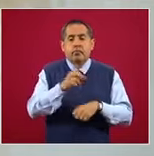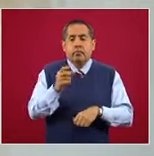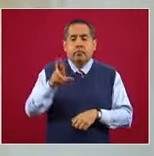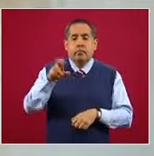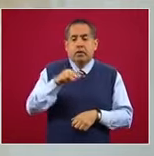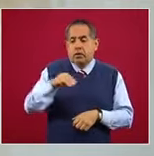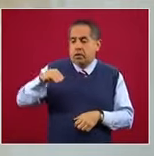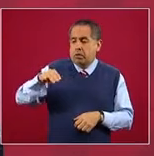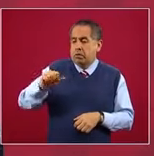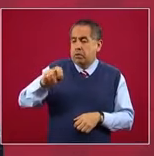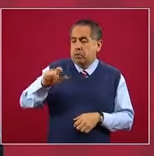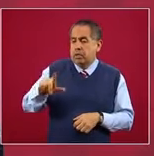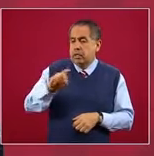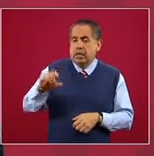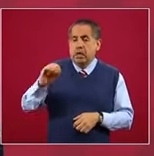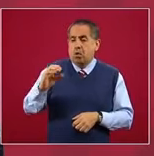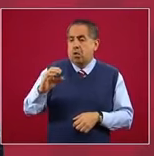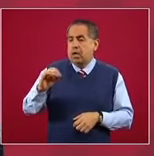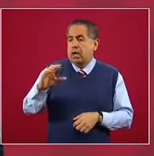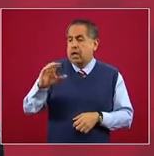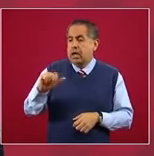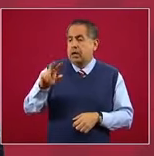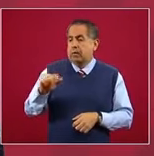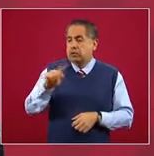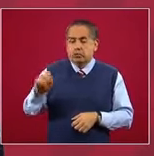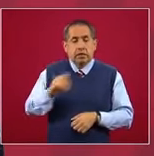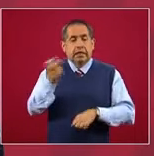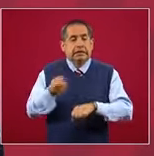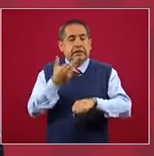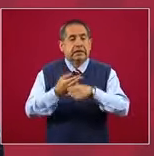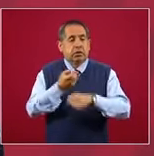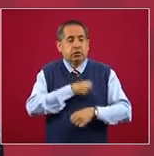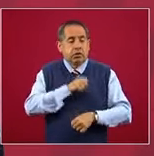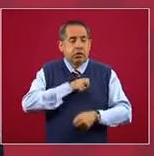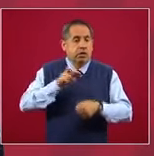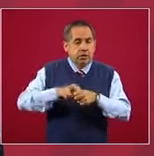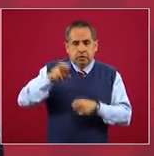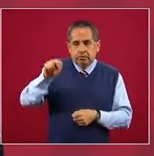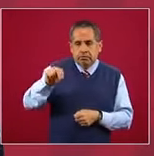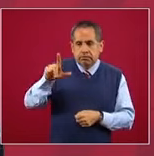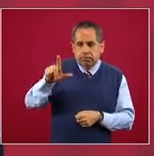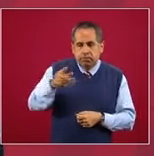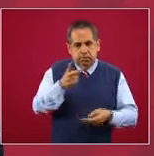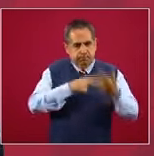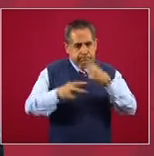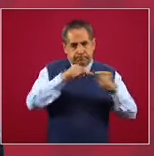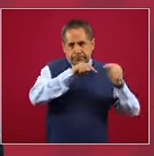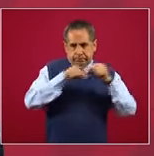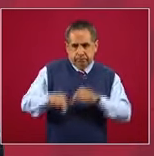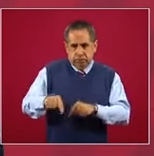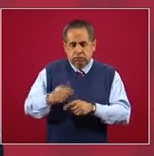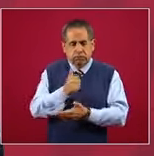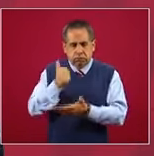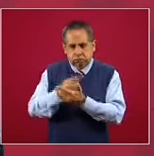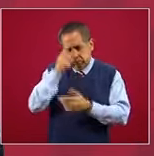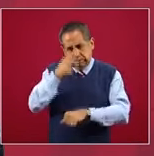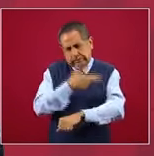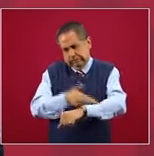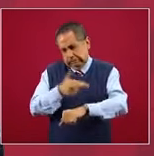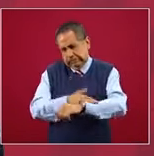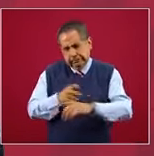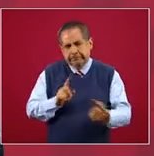el doctor Manuel de la O. Cavazos. Él es el secretario de Salud del Estado de Nuevo León. Vino a la Ciudad de México a resolver algunos